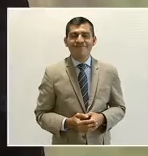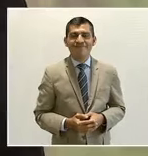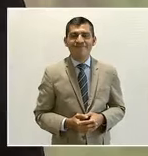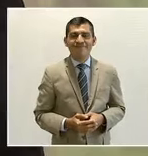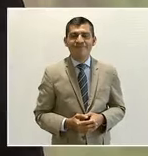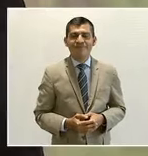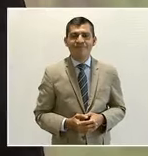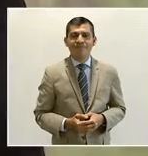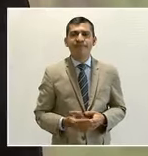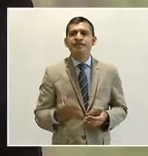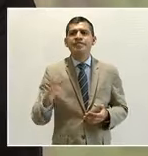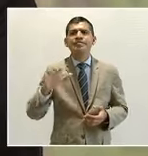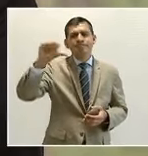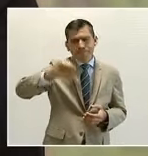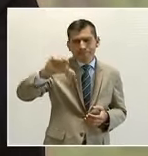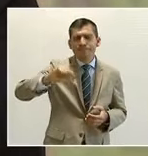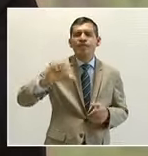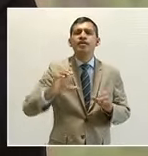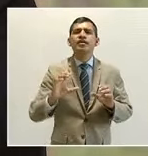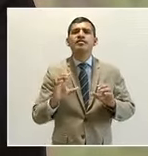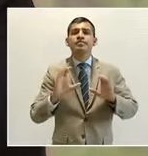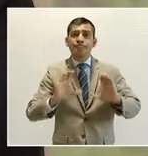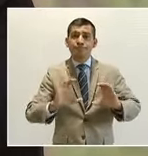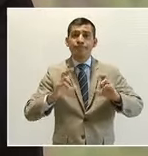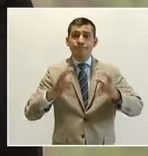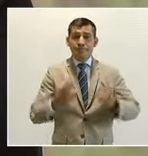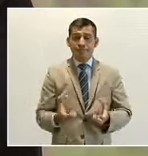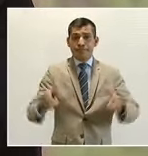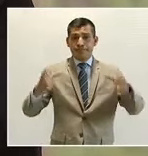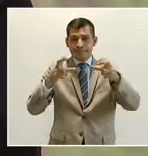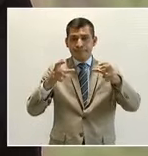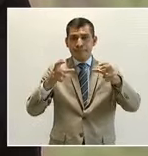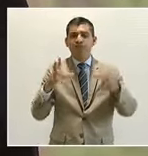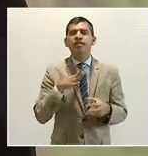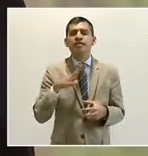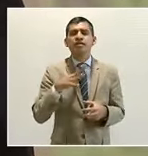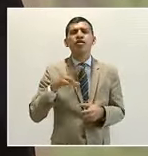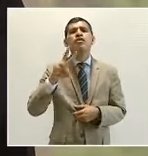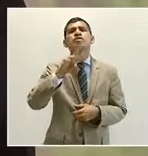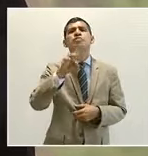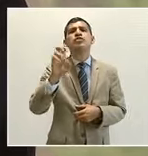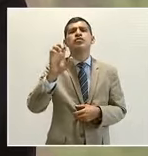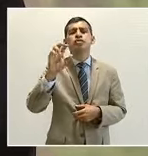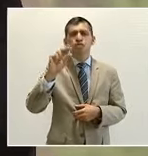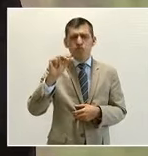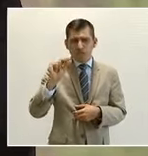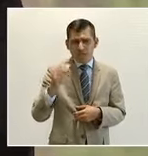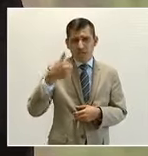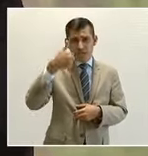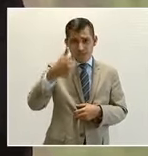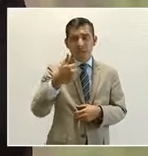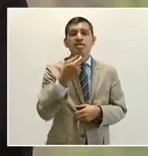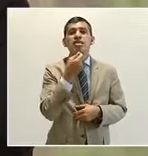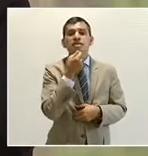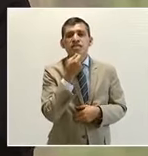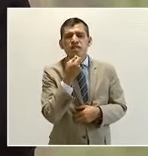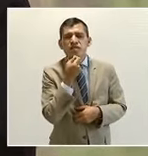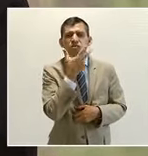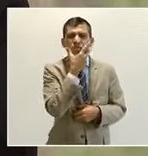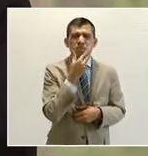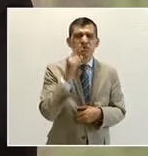en chilchota también hay 286 niñas niños